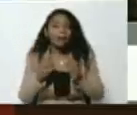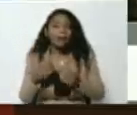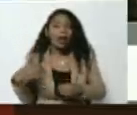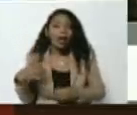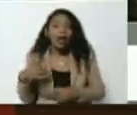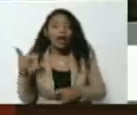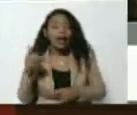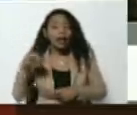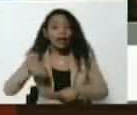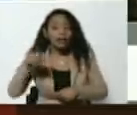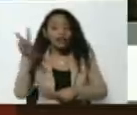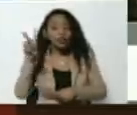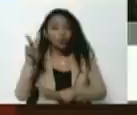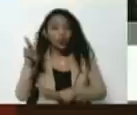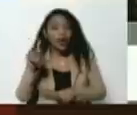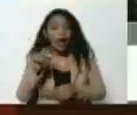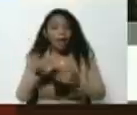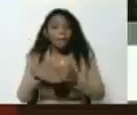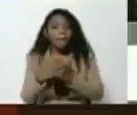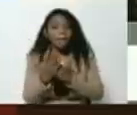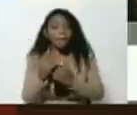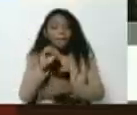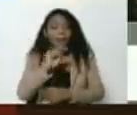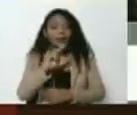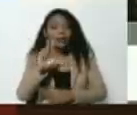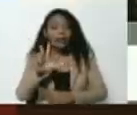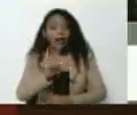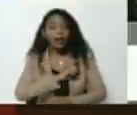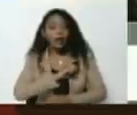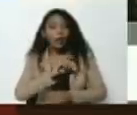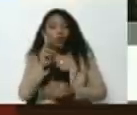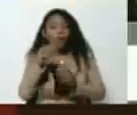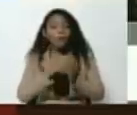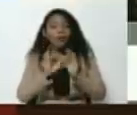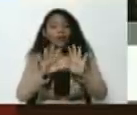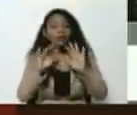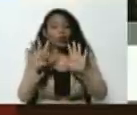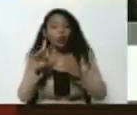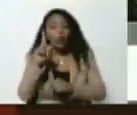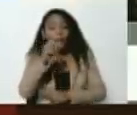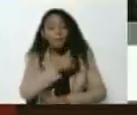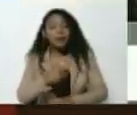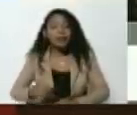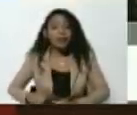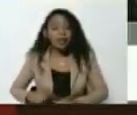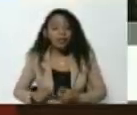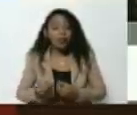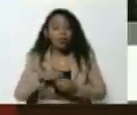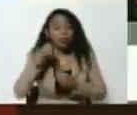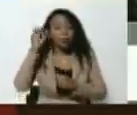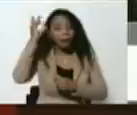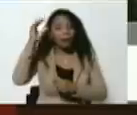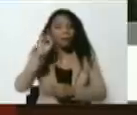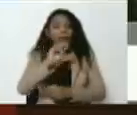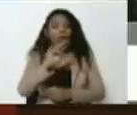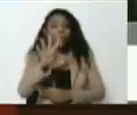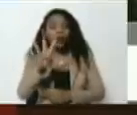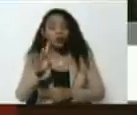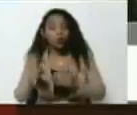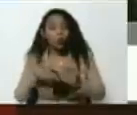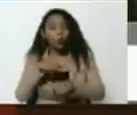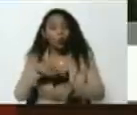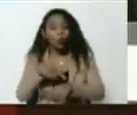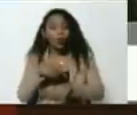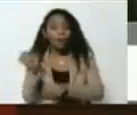era que en Venezuela amanecía el 23 de enero del 2019 un presidente interino que en 24 horas derrocara